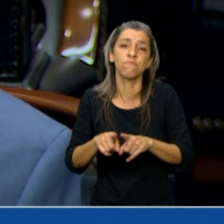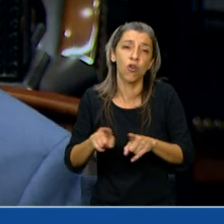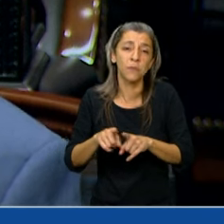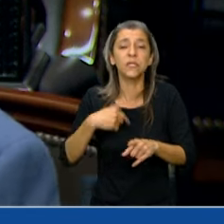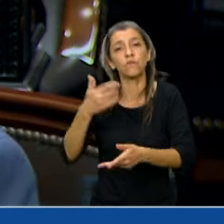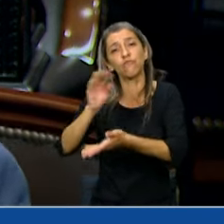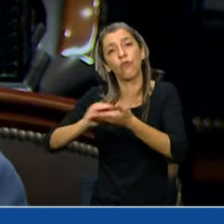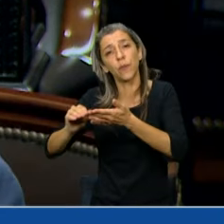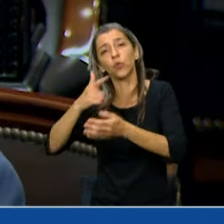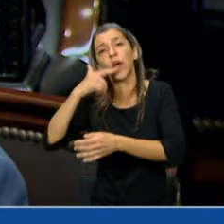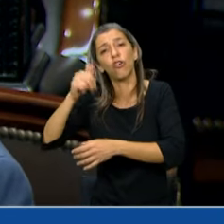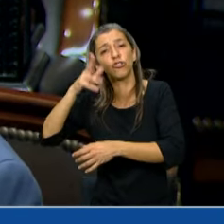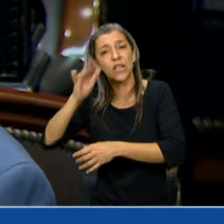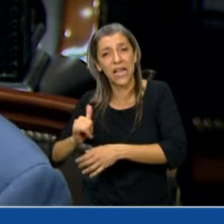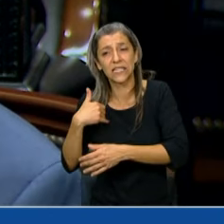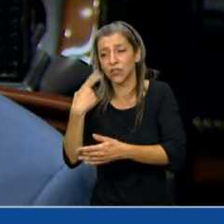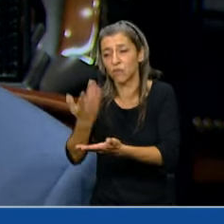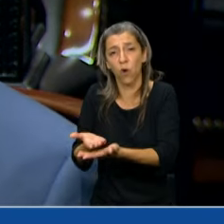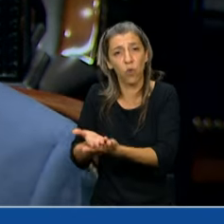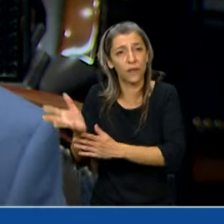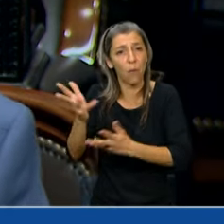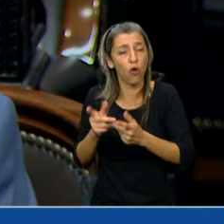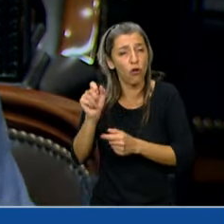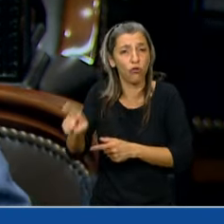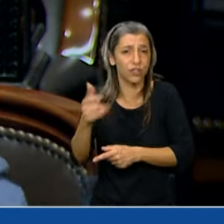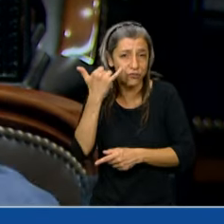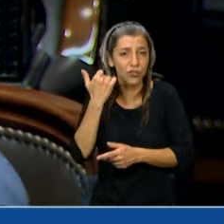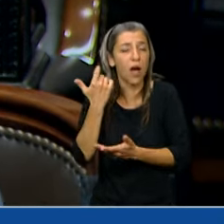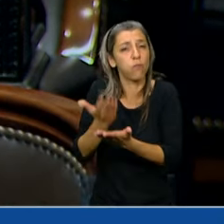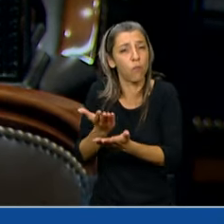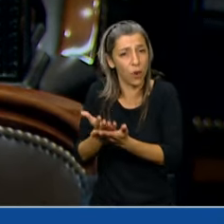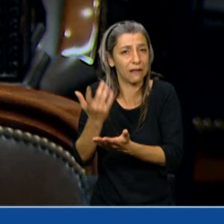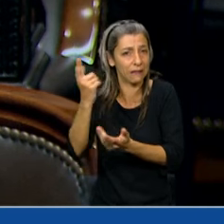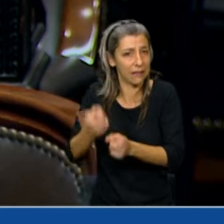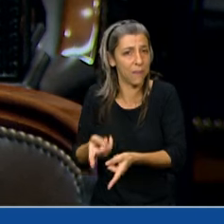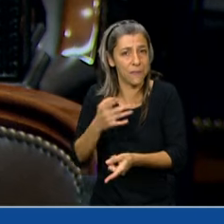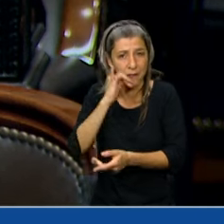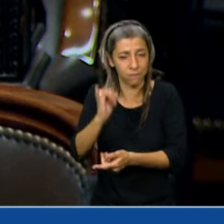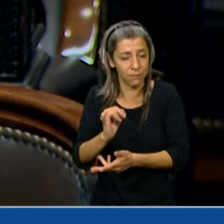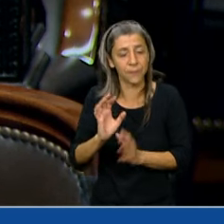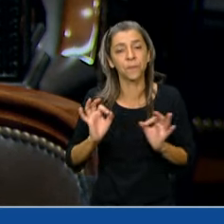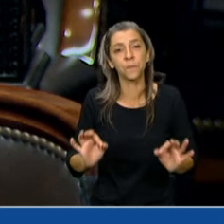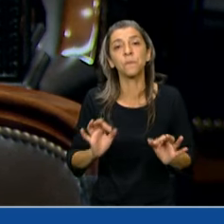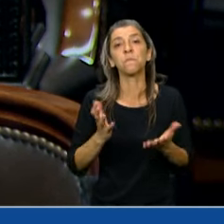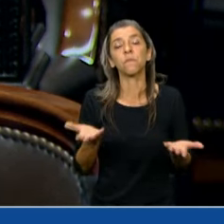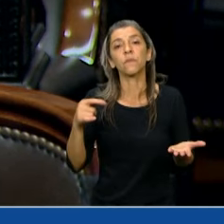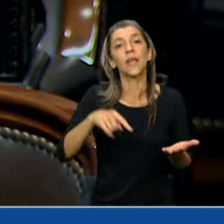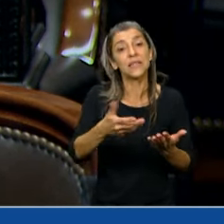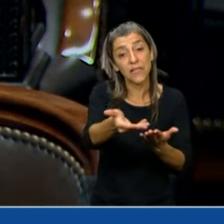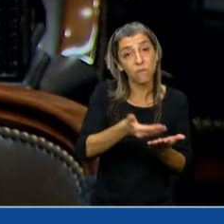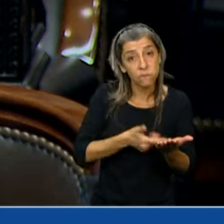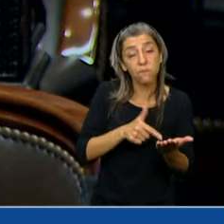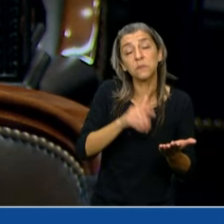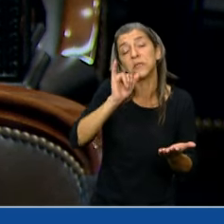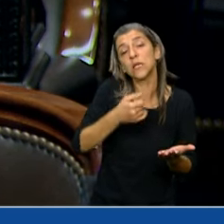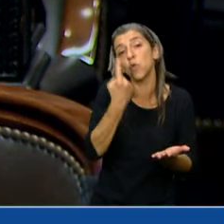diputado Sánchez en su proyecto ya para ir concluyendo presidente lo que sí resaltamos de este proyecto es que al